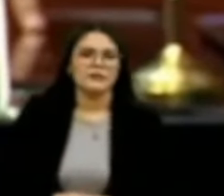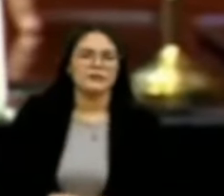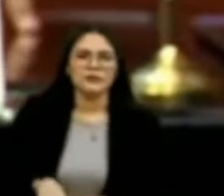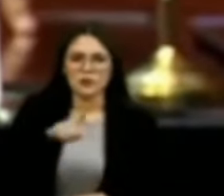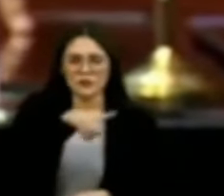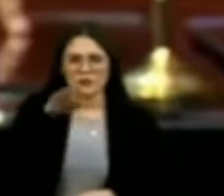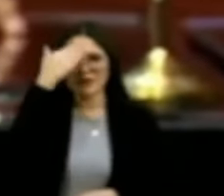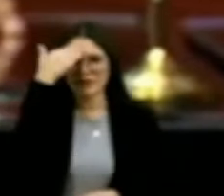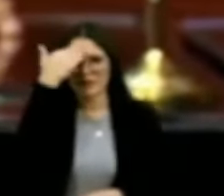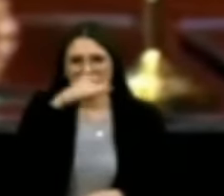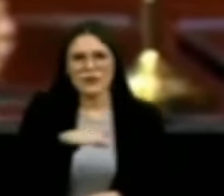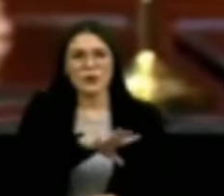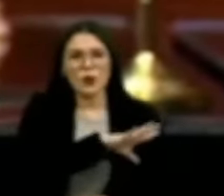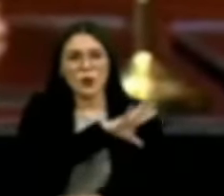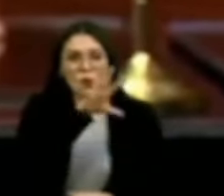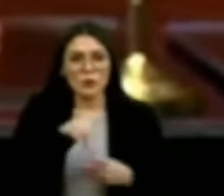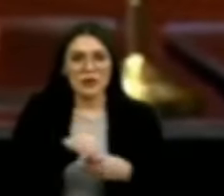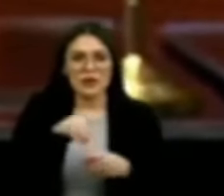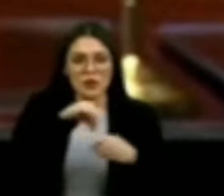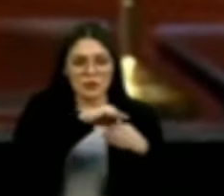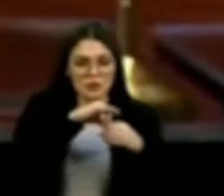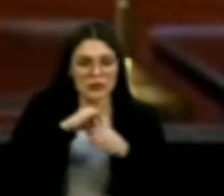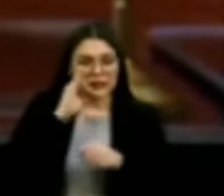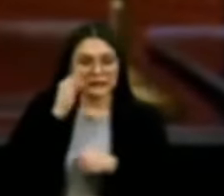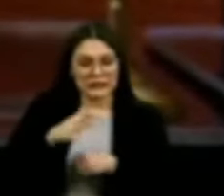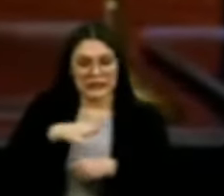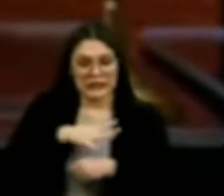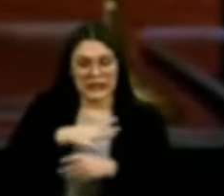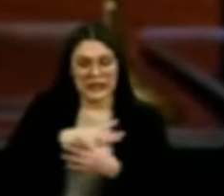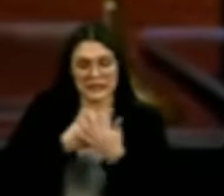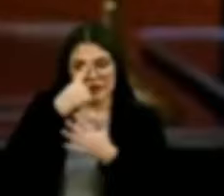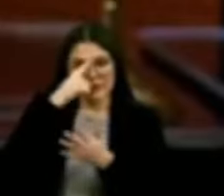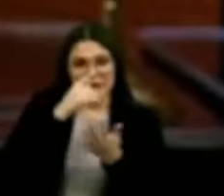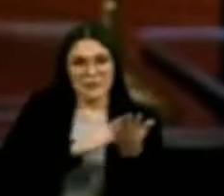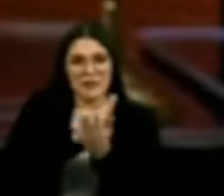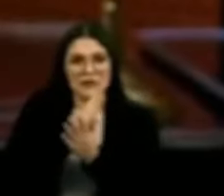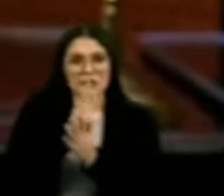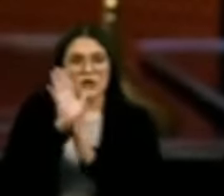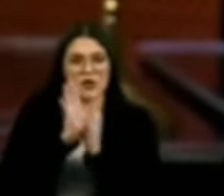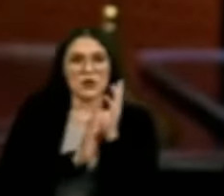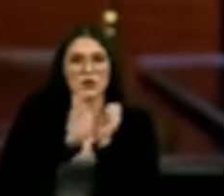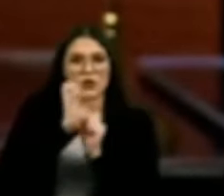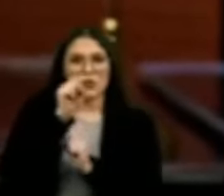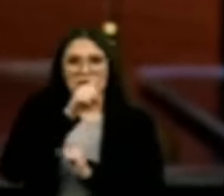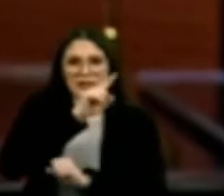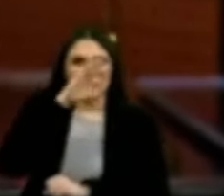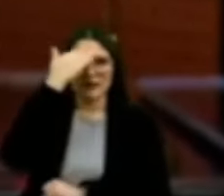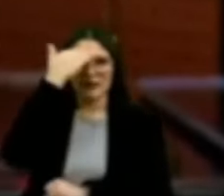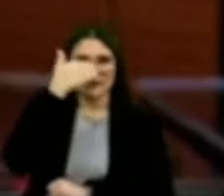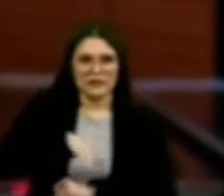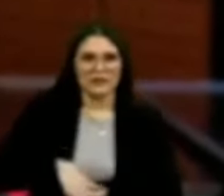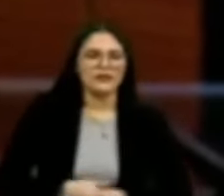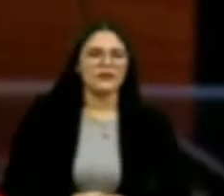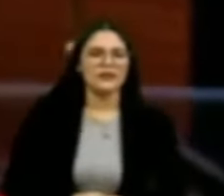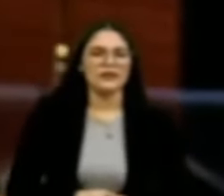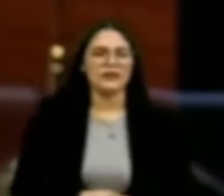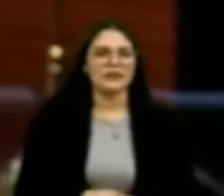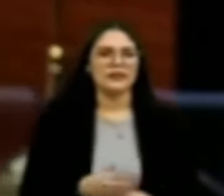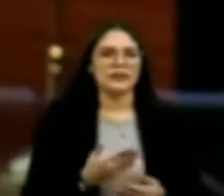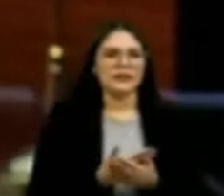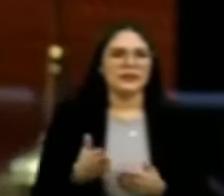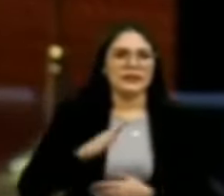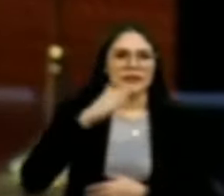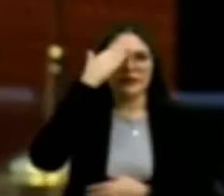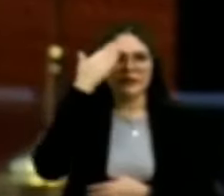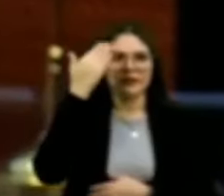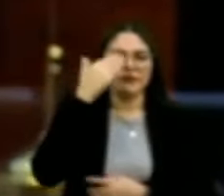cuentan con los votos para pasar la reforma constitucional y que es una realidad que están